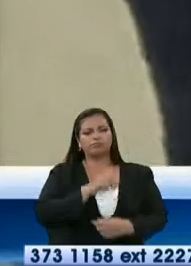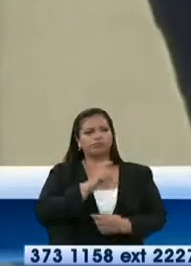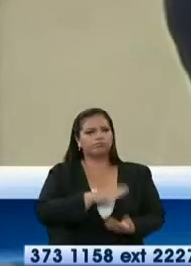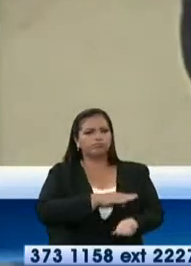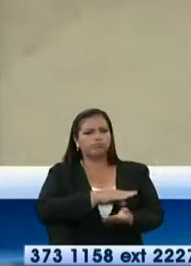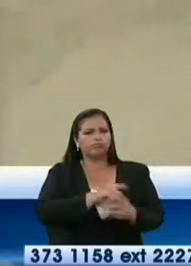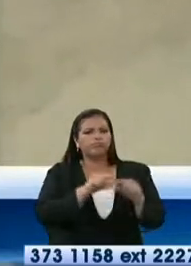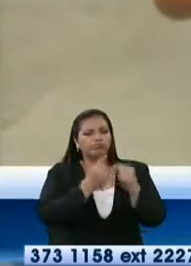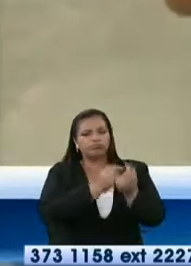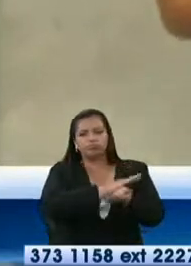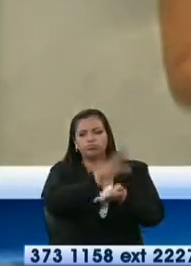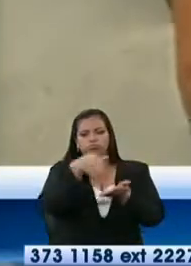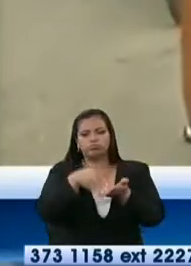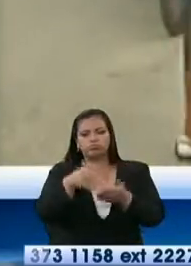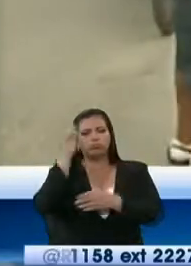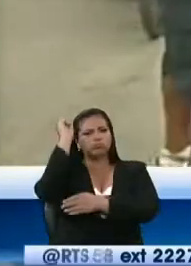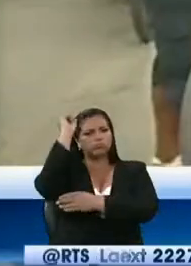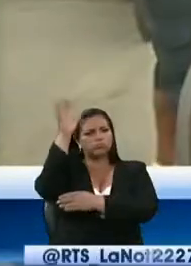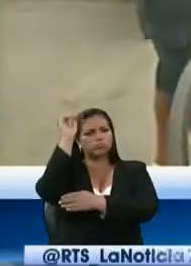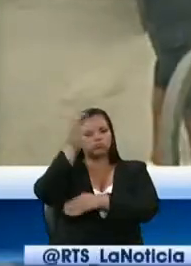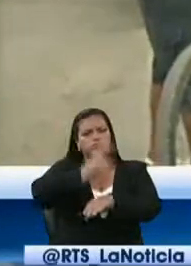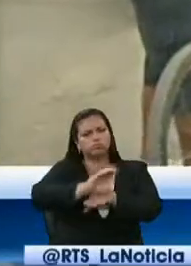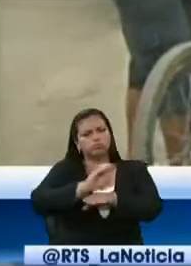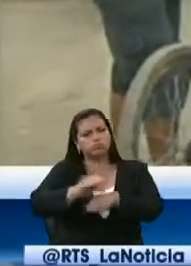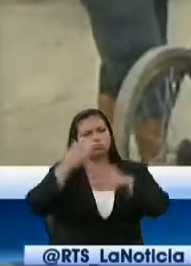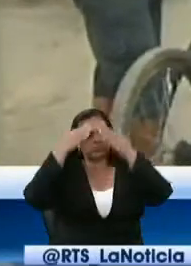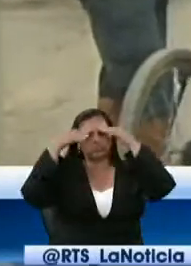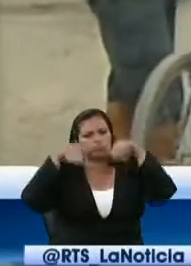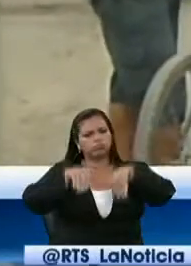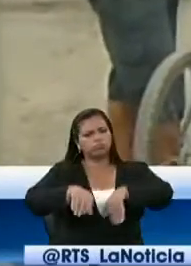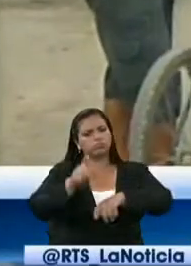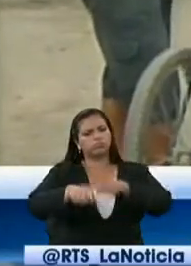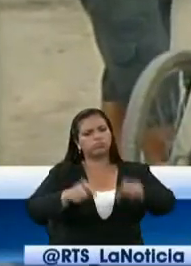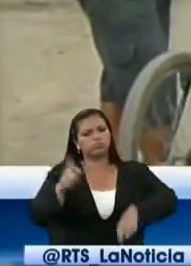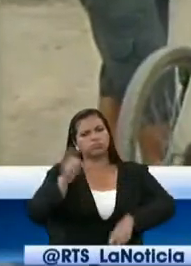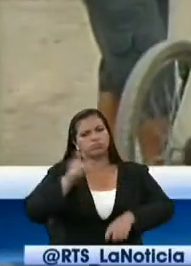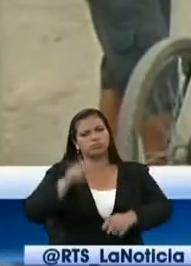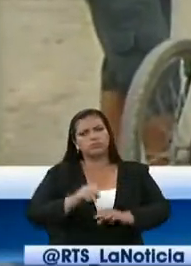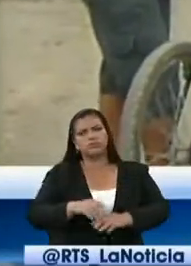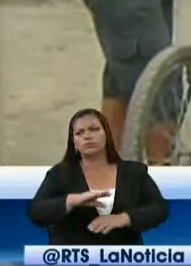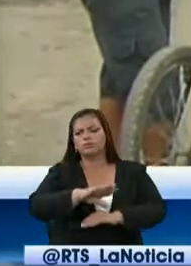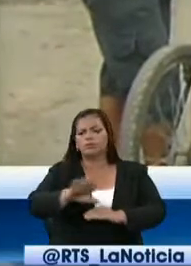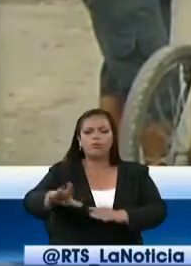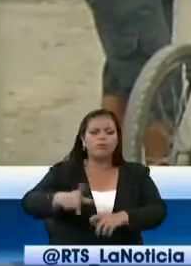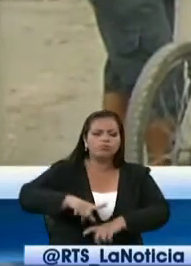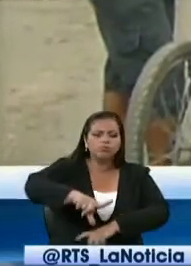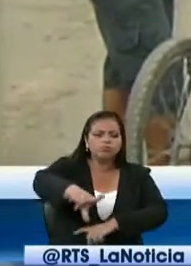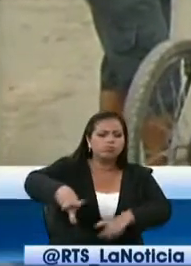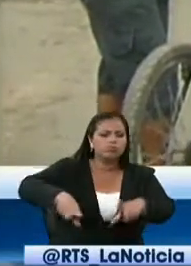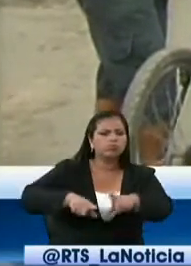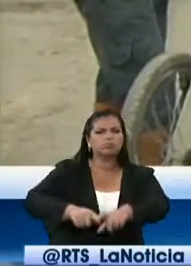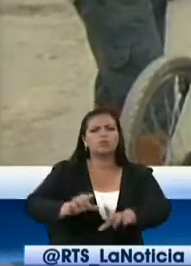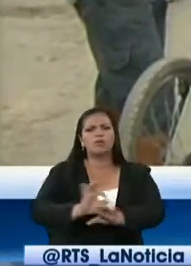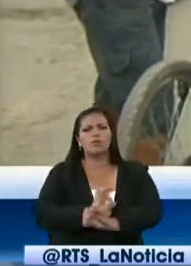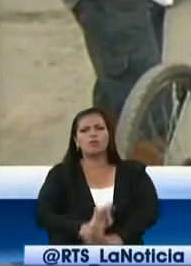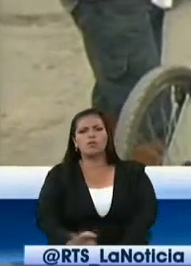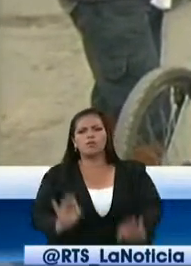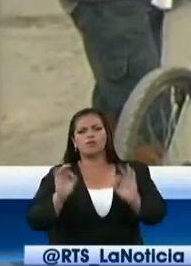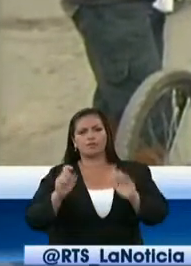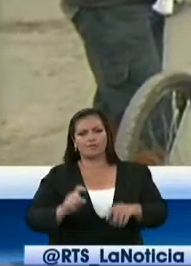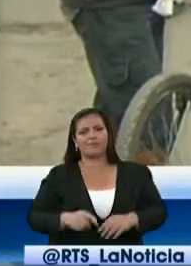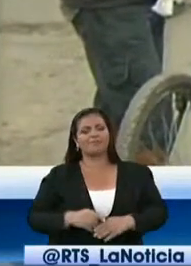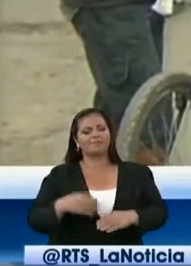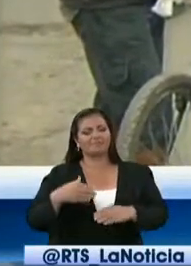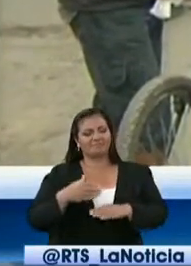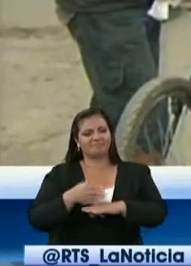también los moradores de los sectores tienen que hacer. Pero de eso vamos a hablar más adelante, amigos televidentes. Mientras tanto, vamos a regresar con